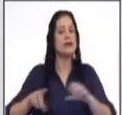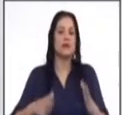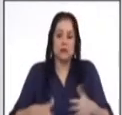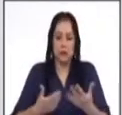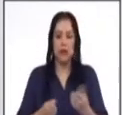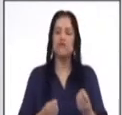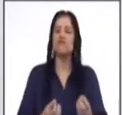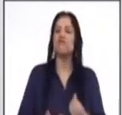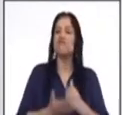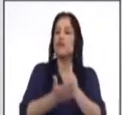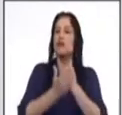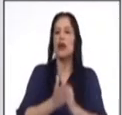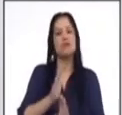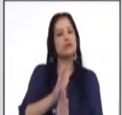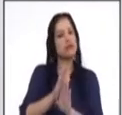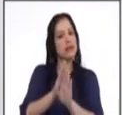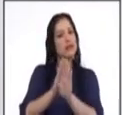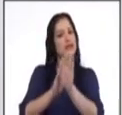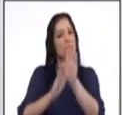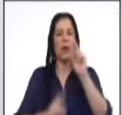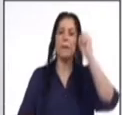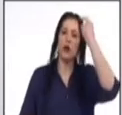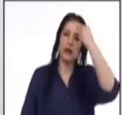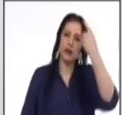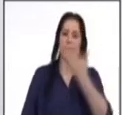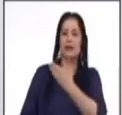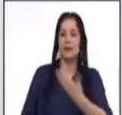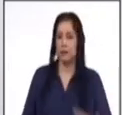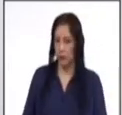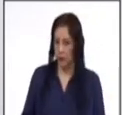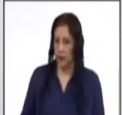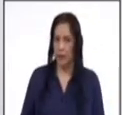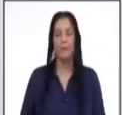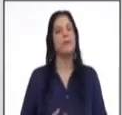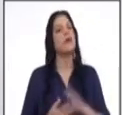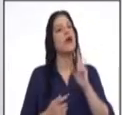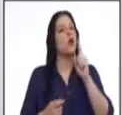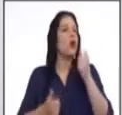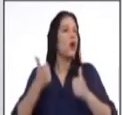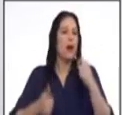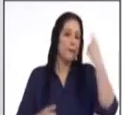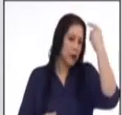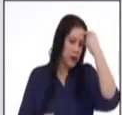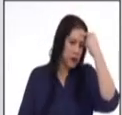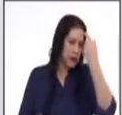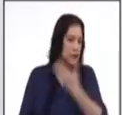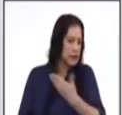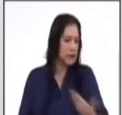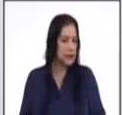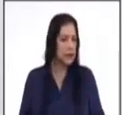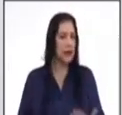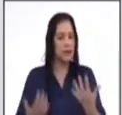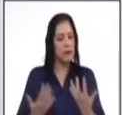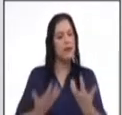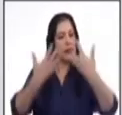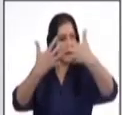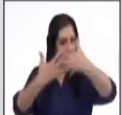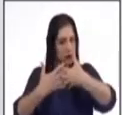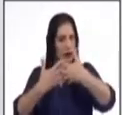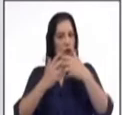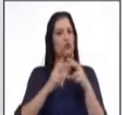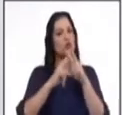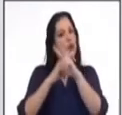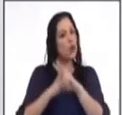para contribuir al desarrollo de políticas públicas. Una de estas políticas públicas vinculada con